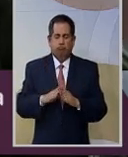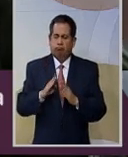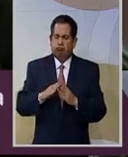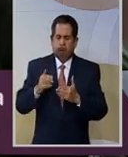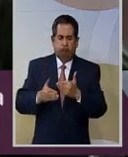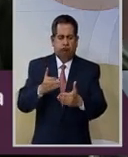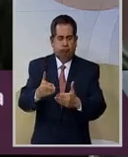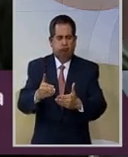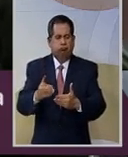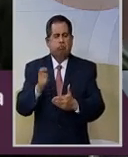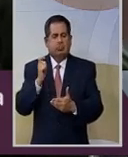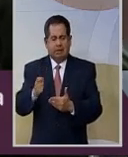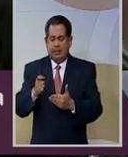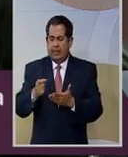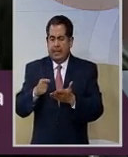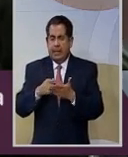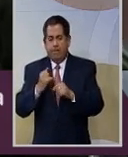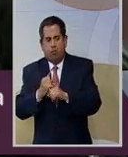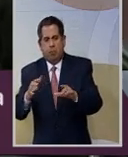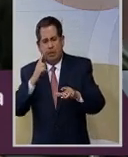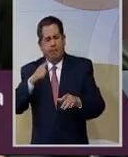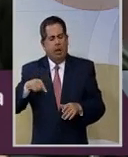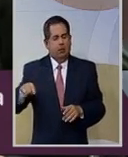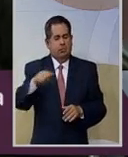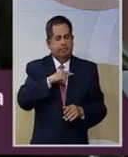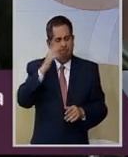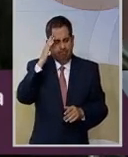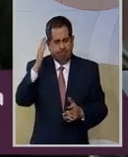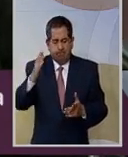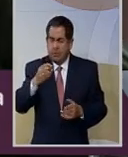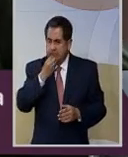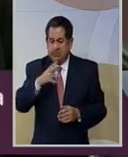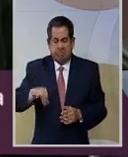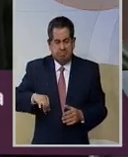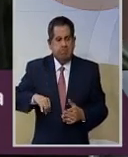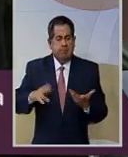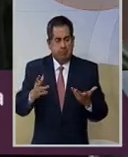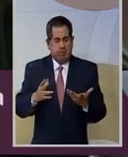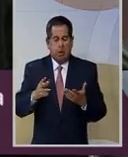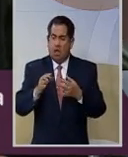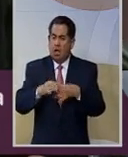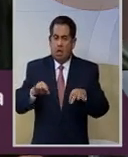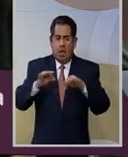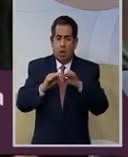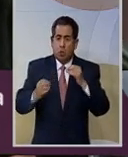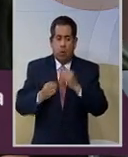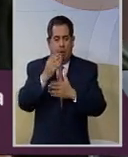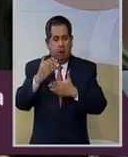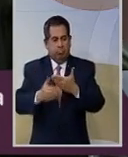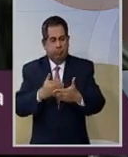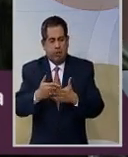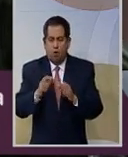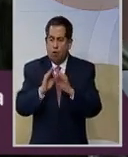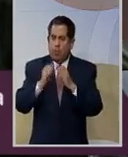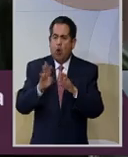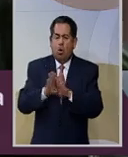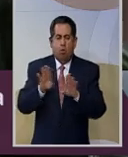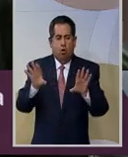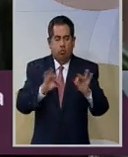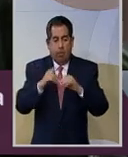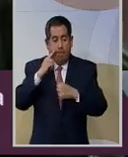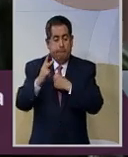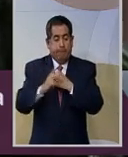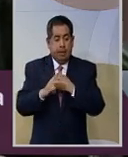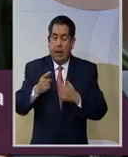Ciudad de México, ¿no? Entonces es un panorama pues bastante interesante, es una elección novedosa en nuestro país,